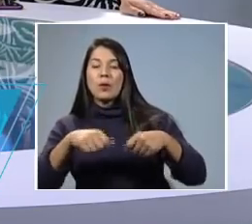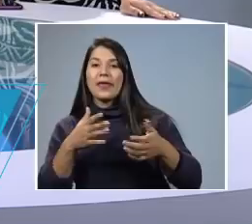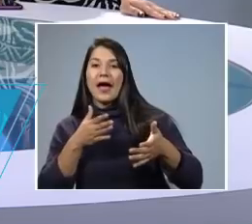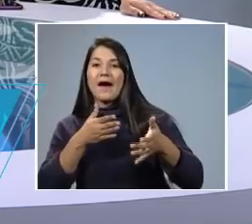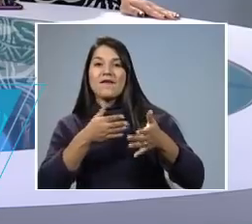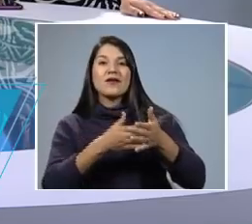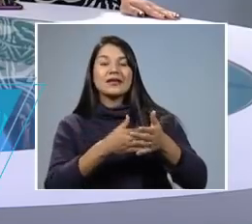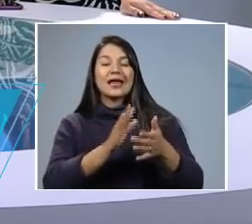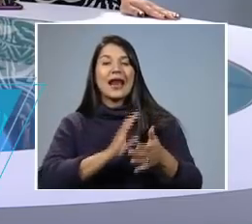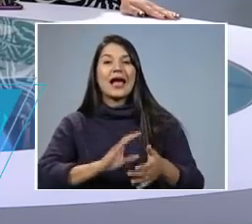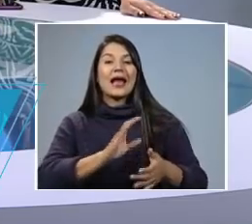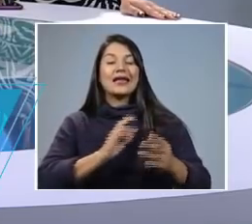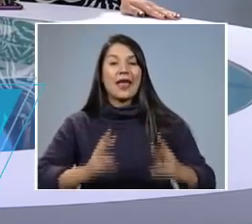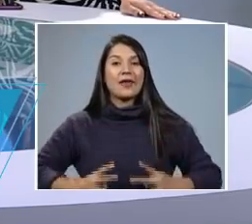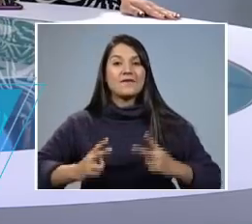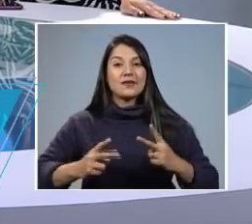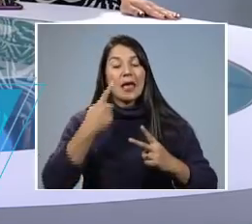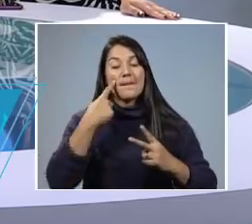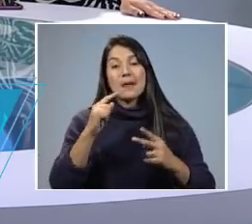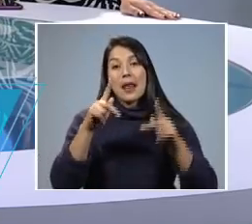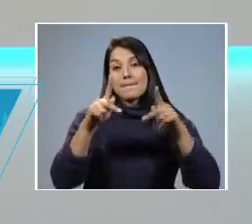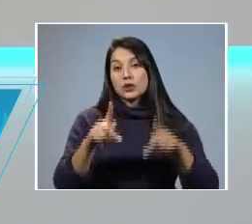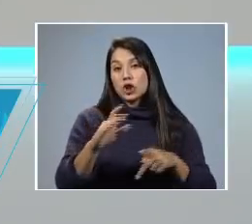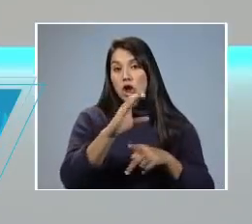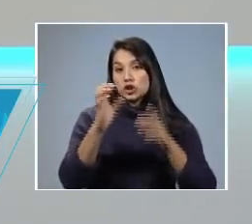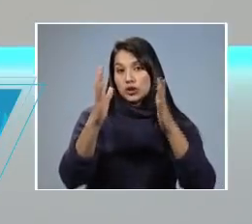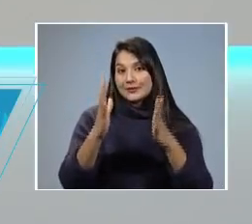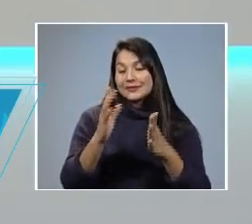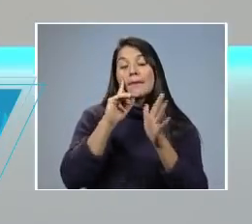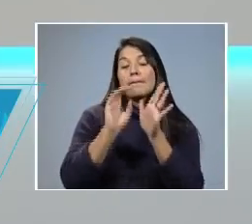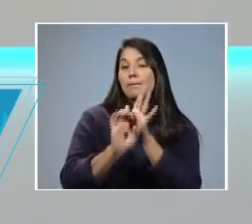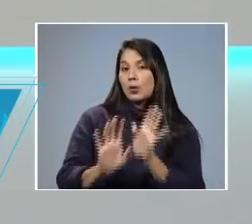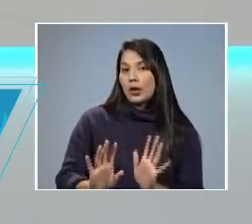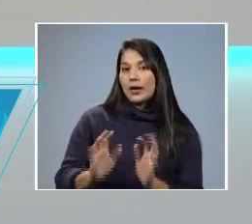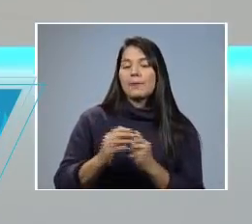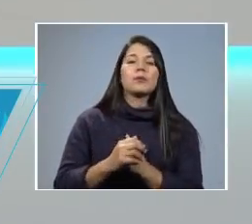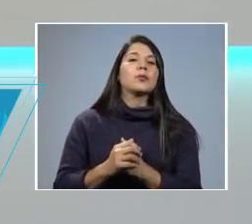atentatorias contra la calidad de vida del costarricense. Por ejemplo,